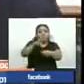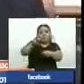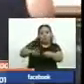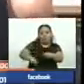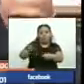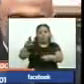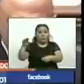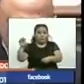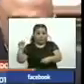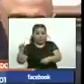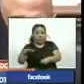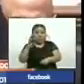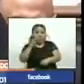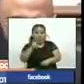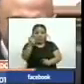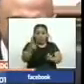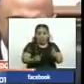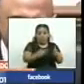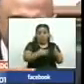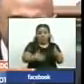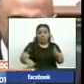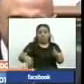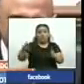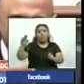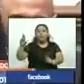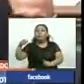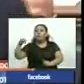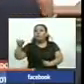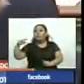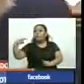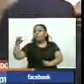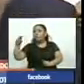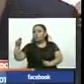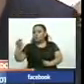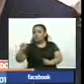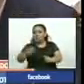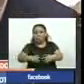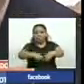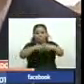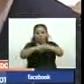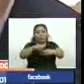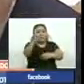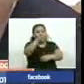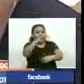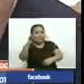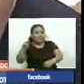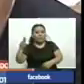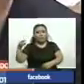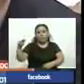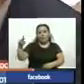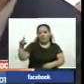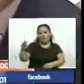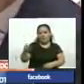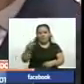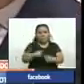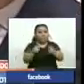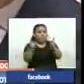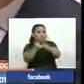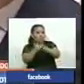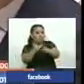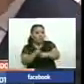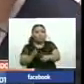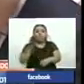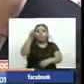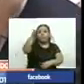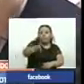comunes. Johnson dijo ahora es el momento de actuar juntos como una nación revitalizada, un Reino Unido lleno de confianza, renovada en nuestro destino nacional